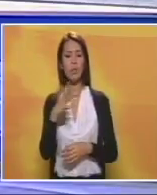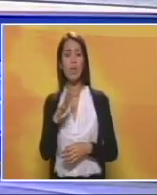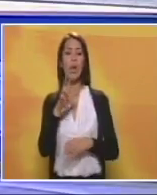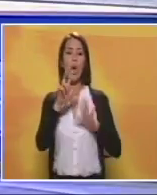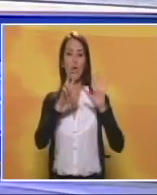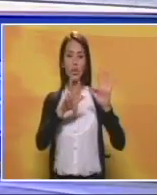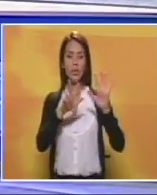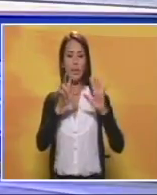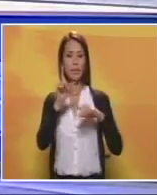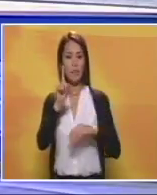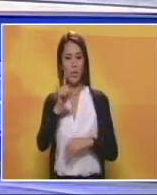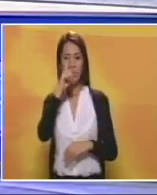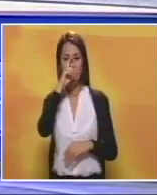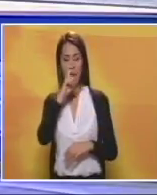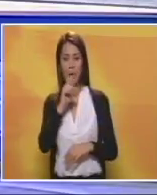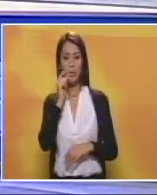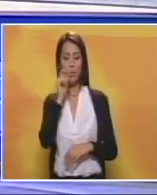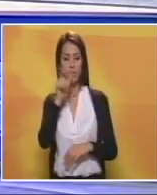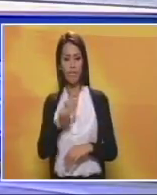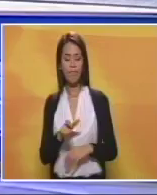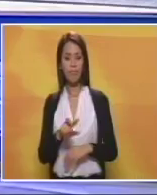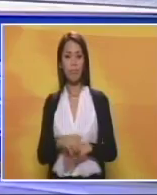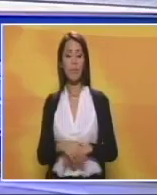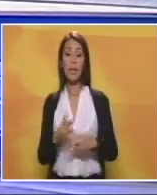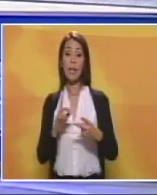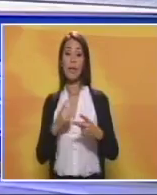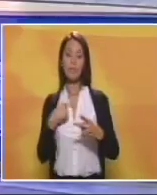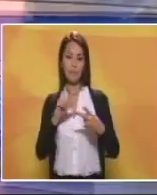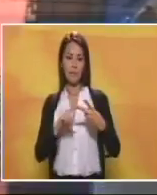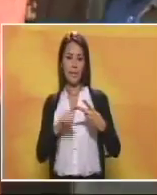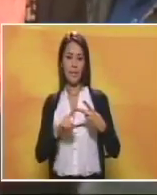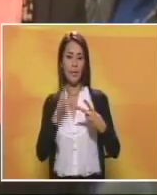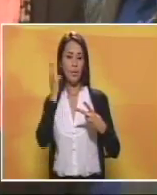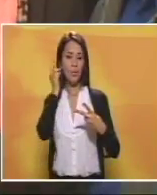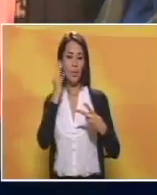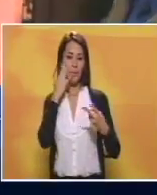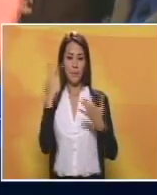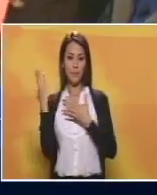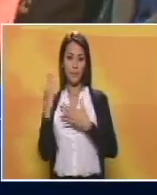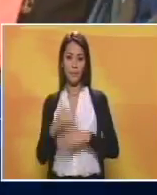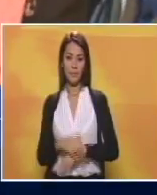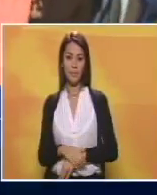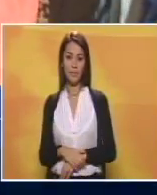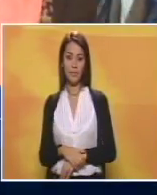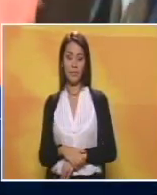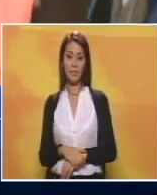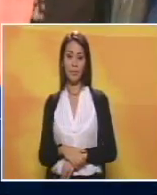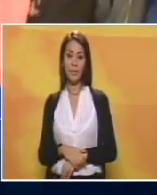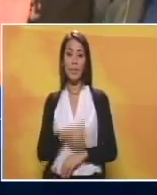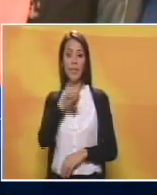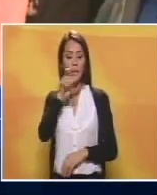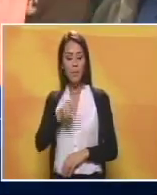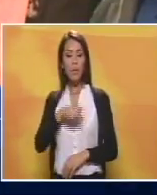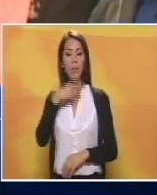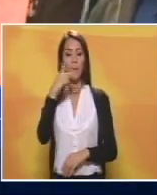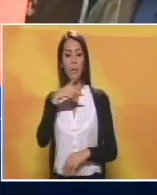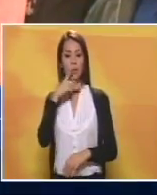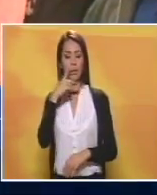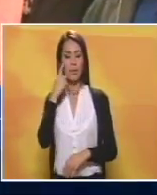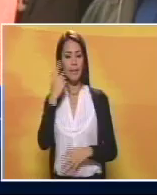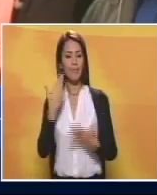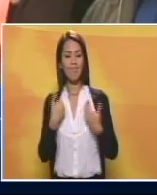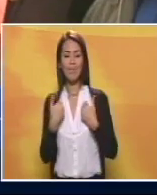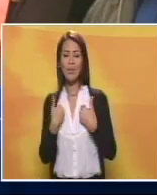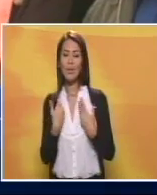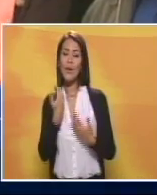81 años Winnie Mandela, quien fuera la segunda esposa del expresidente Nelson Mandela. La política y activista sufría